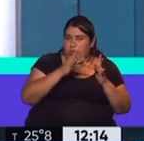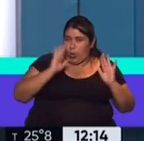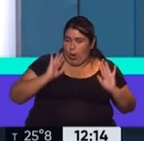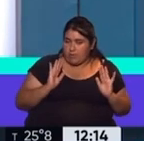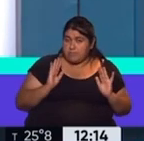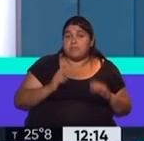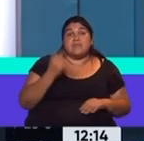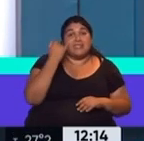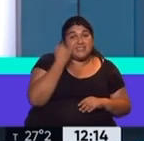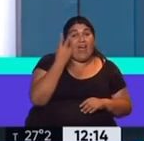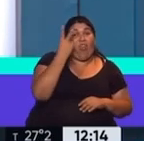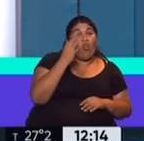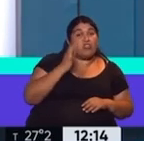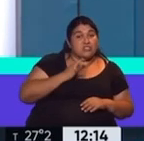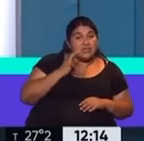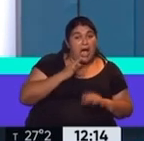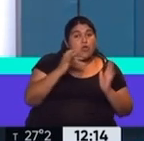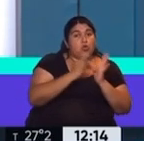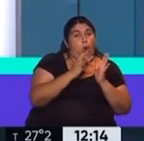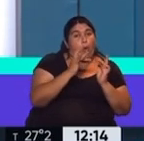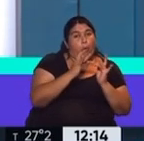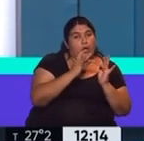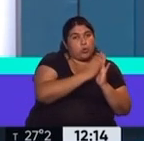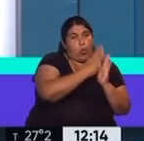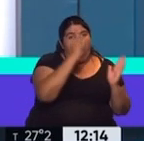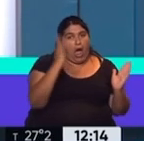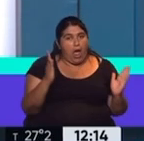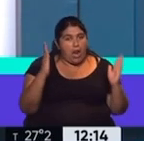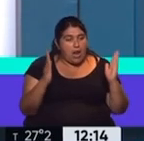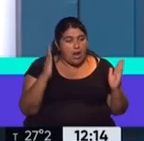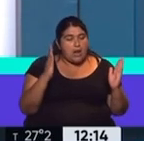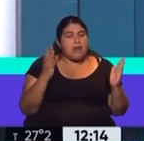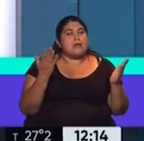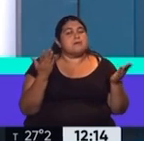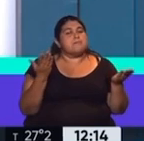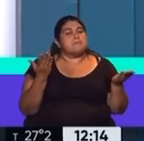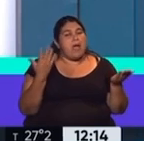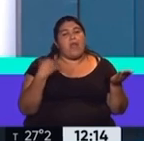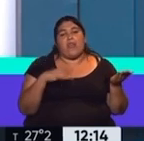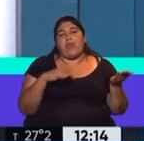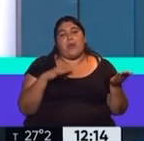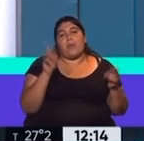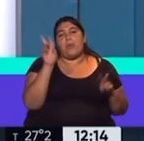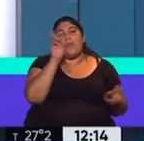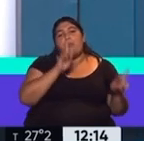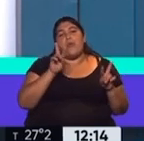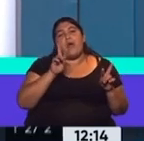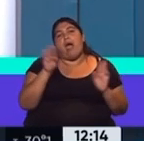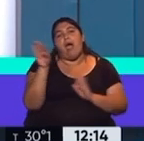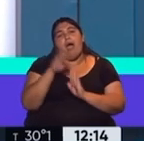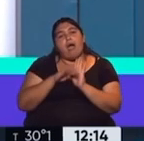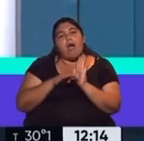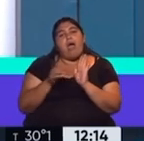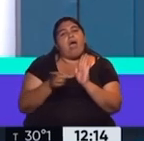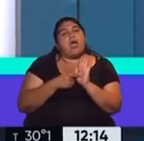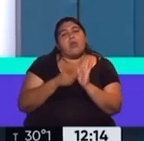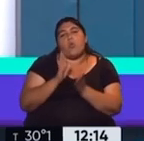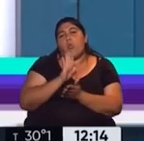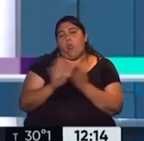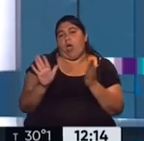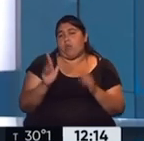de virtualidad entonces que lo que pasa se tienen que ajustar al nuevo régimen como nos ajustamos